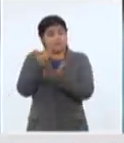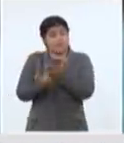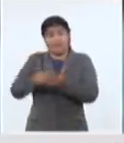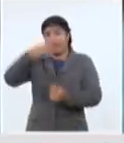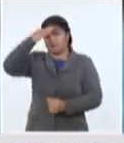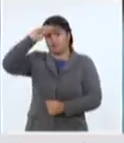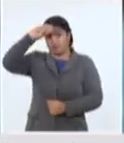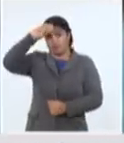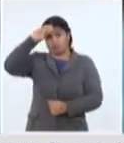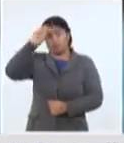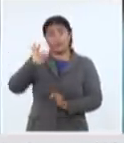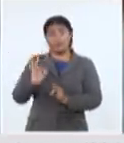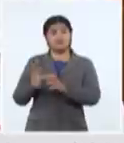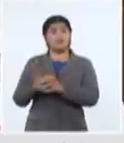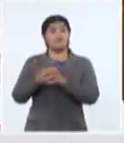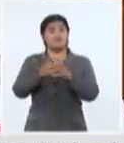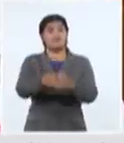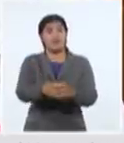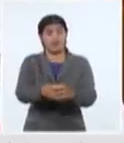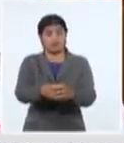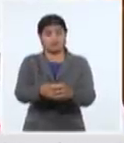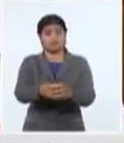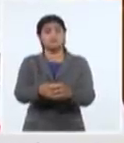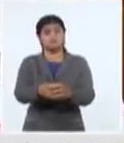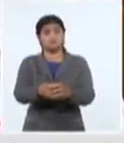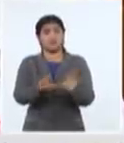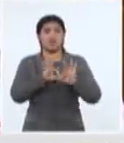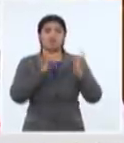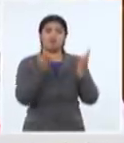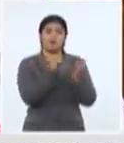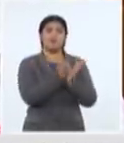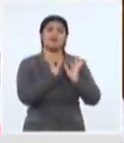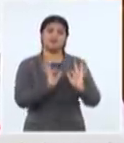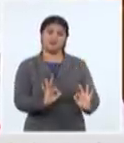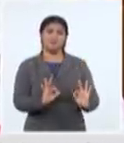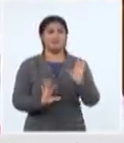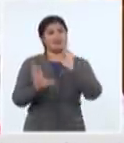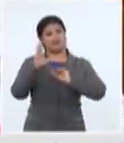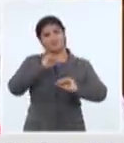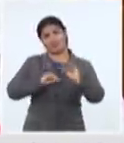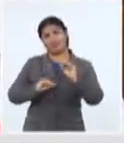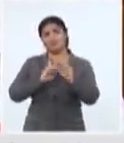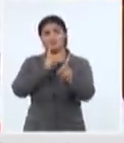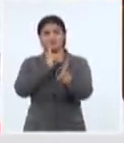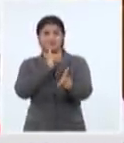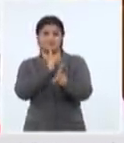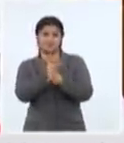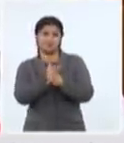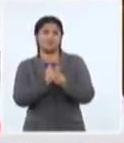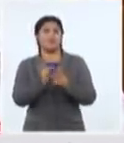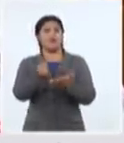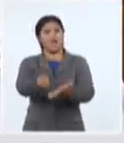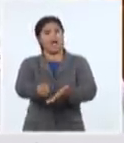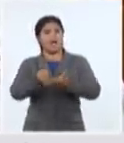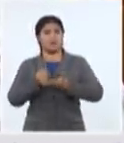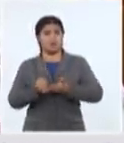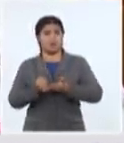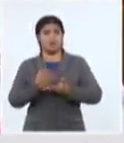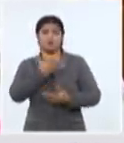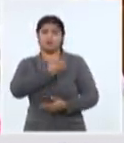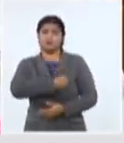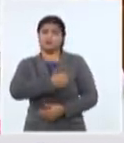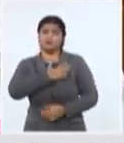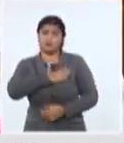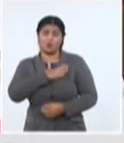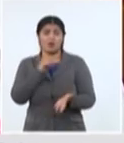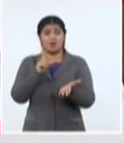Lamentablemente perdí a mi padre estando allá de misión en el mes de agosto. Eso fue un momento muy duro para mí, pero nunca me faltó el